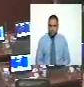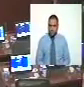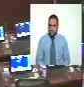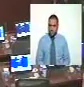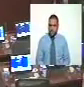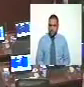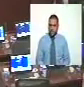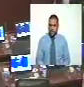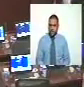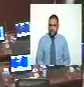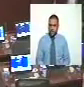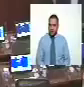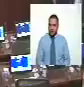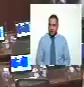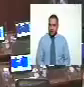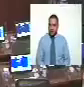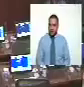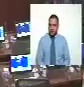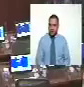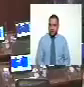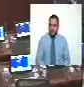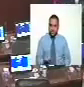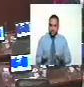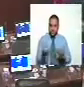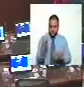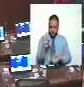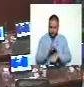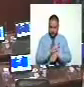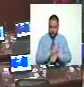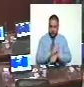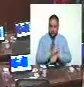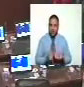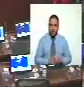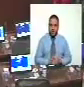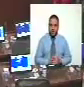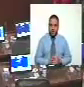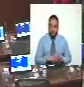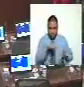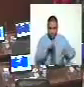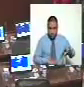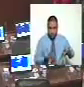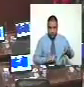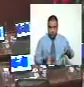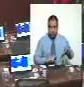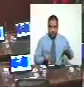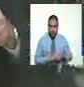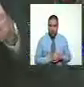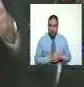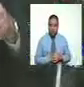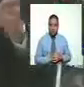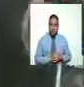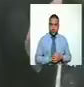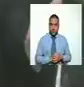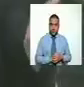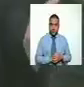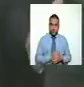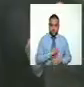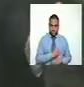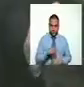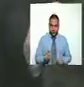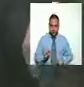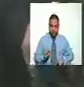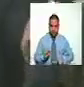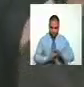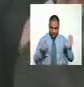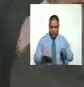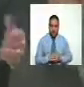Pero le ruego, senador, con nadie lo hemos hecho, termine en 30 segundos. No lo lea, explíquelo. Presidente, para que queden claros, porque con esto